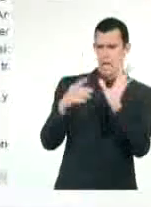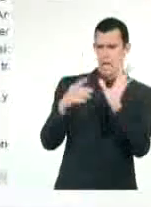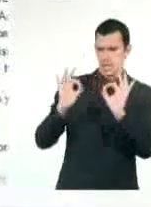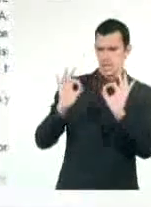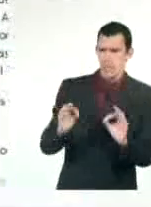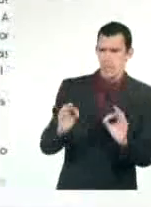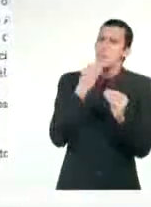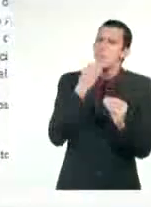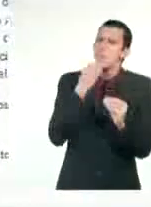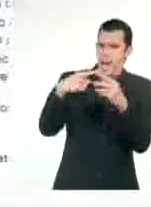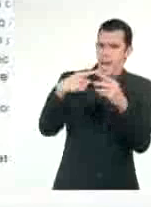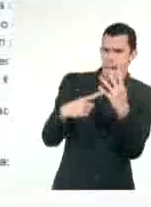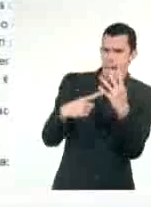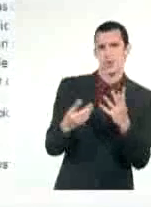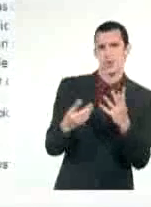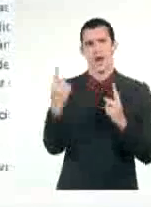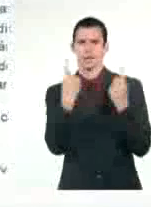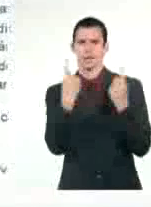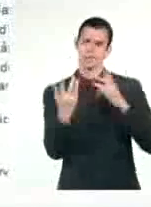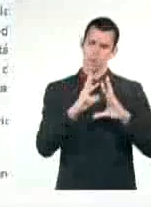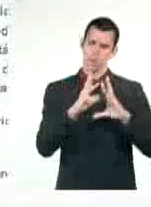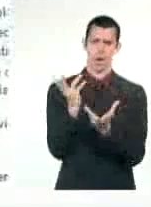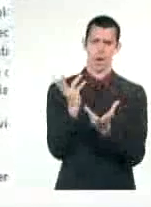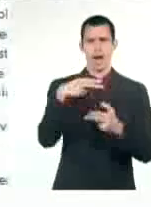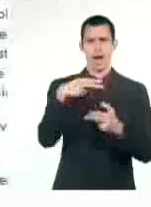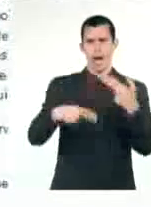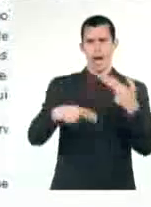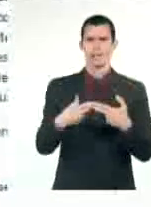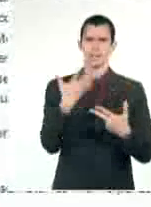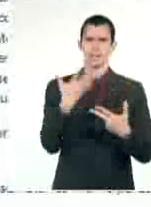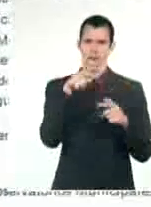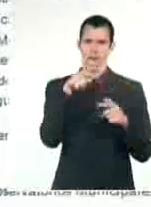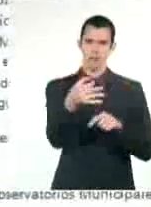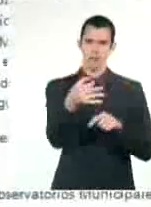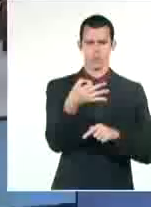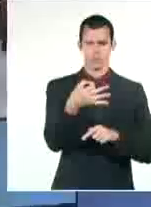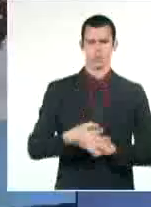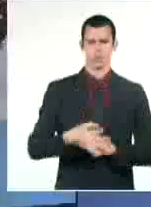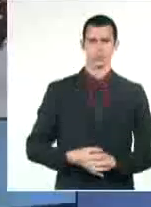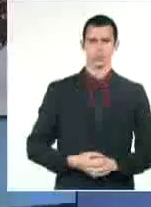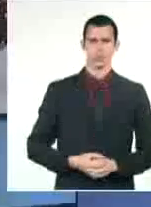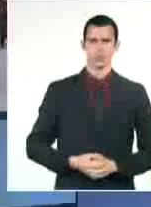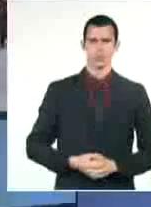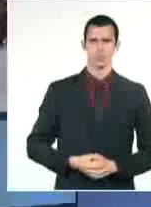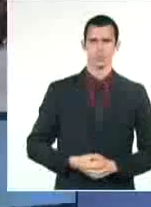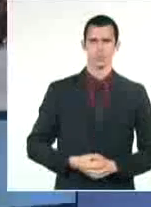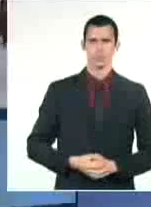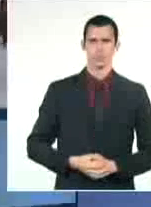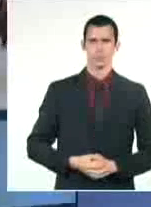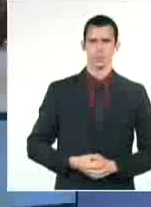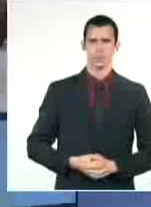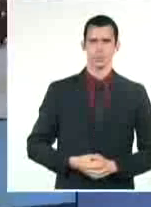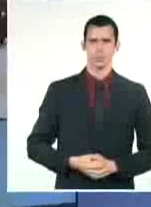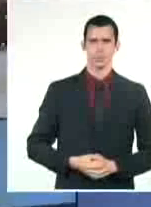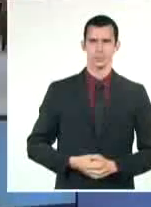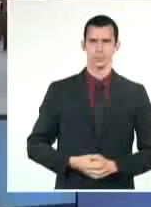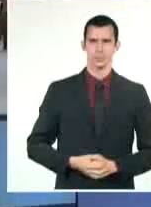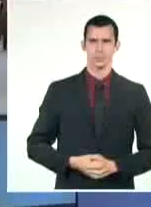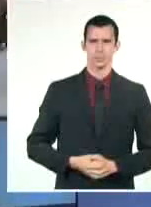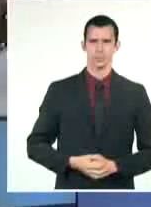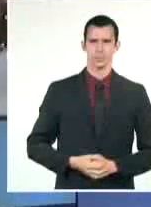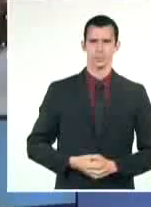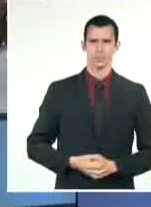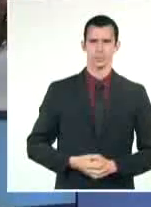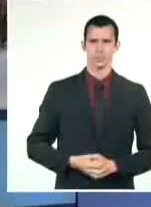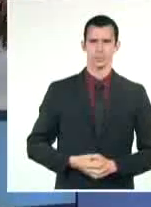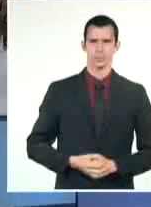toma de decisiones de los intendentes y sus comisiones municipales. Como contribución a la historia de